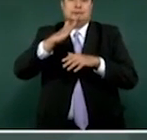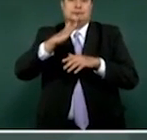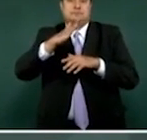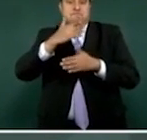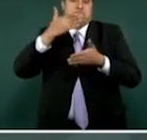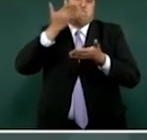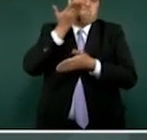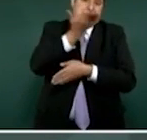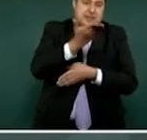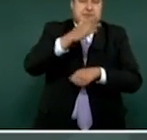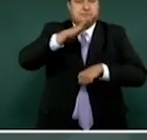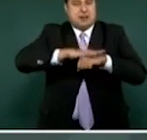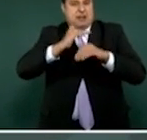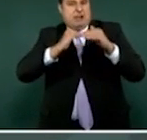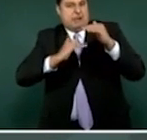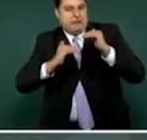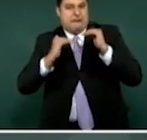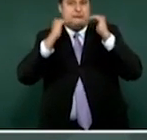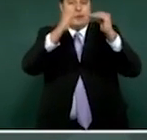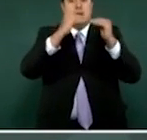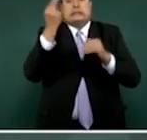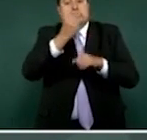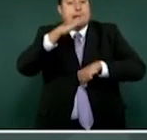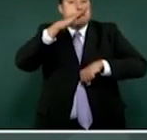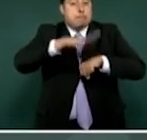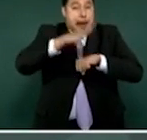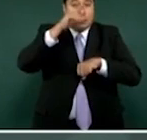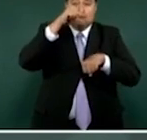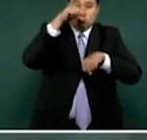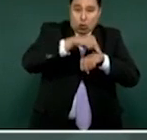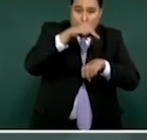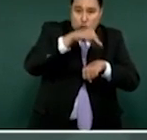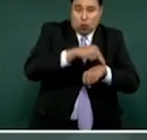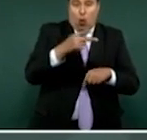a requerir más médicos,